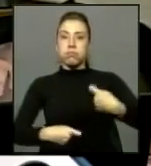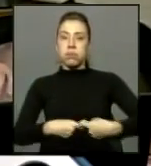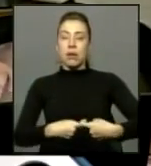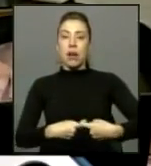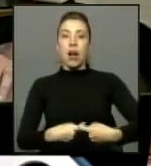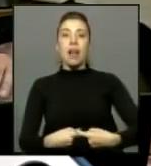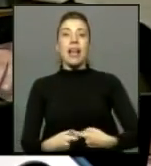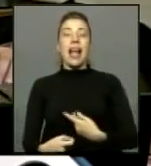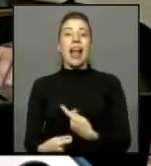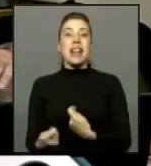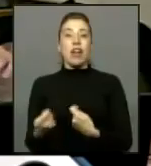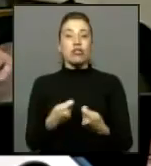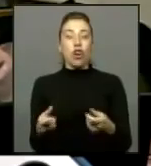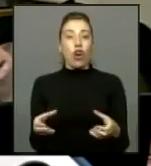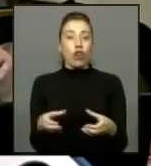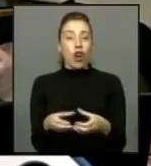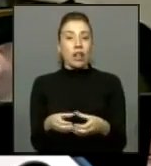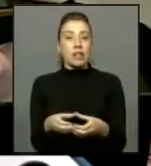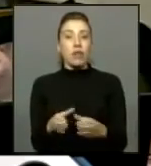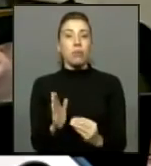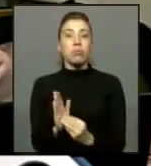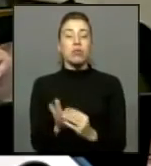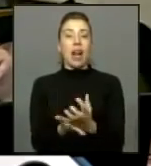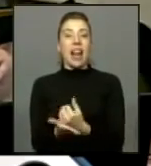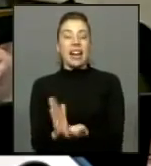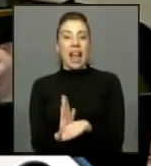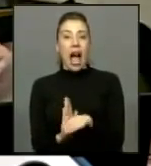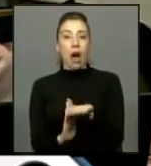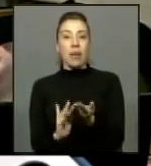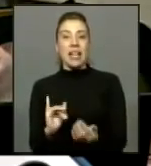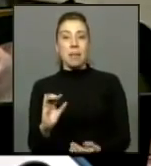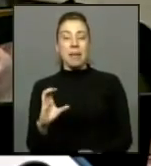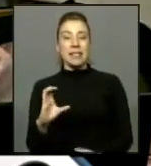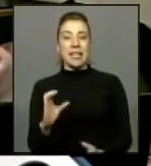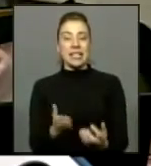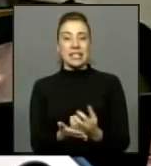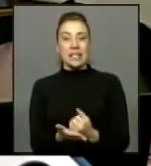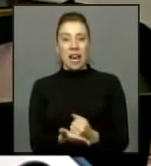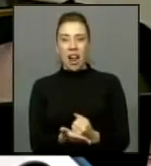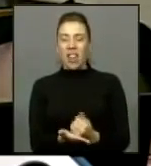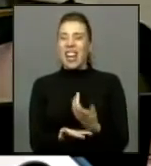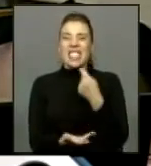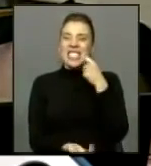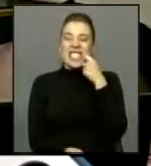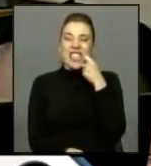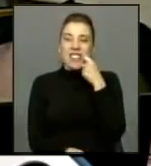mínimo para la negociación colectiva se incluyera el reajuste por IPC en los salarios. ¿Y qué es lo que